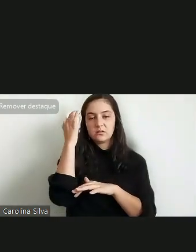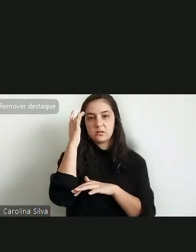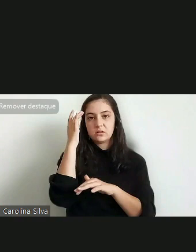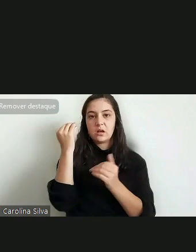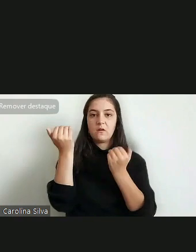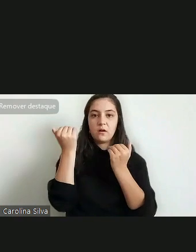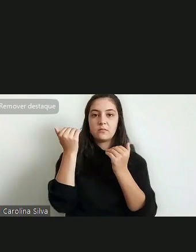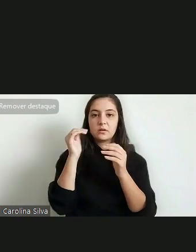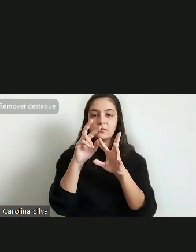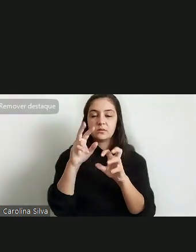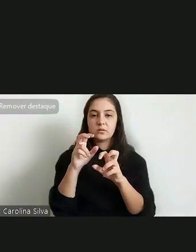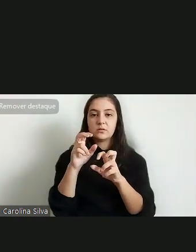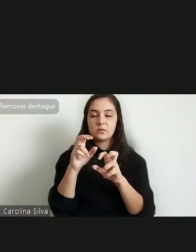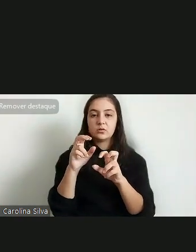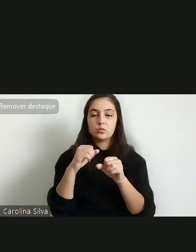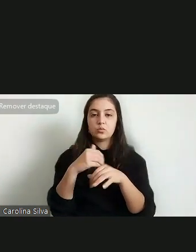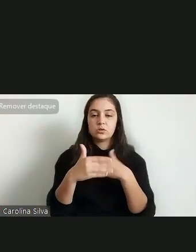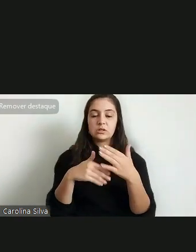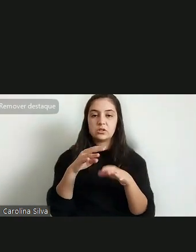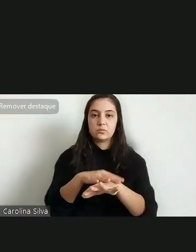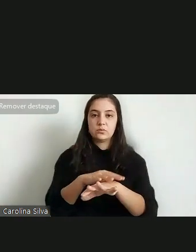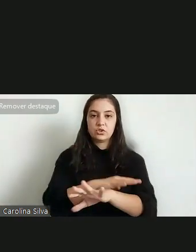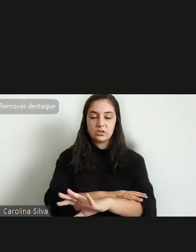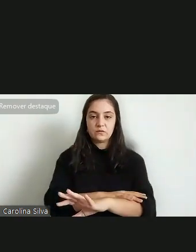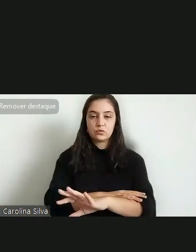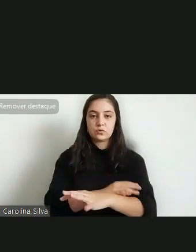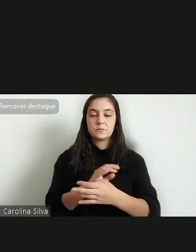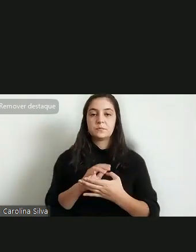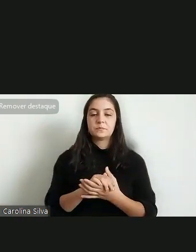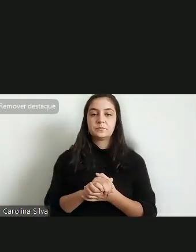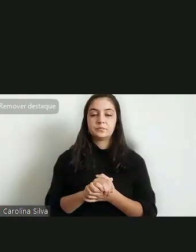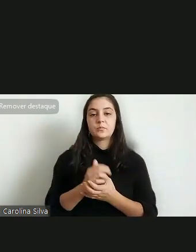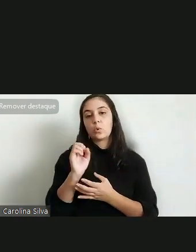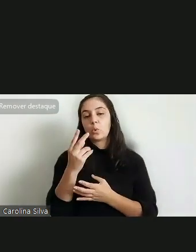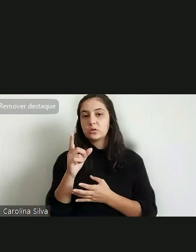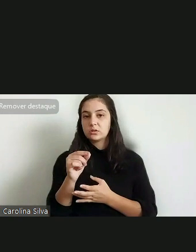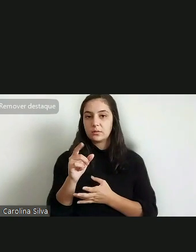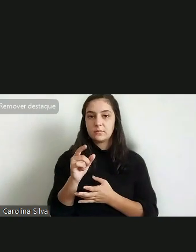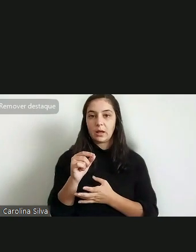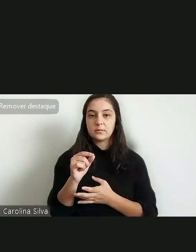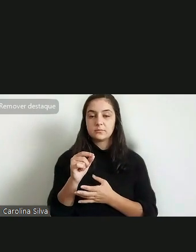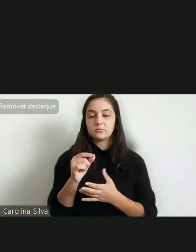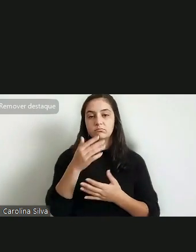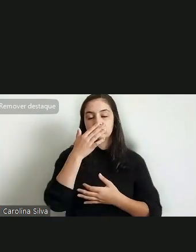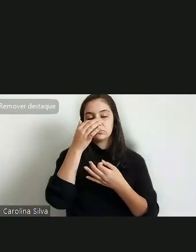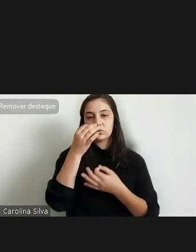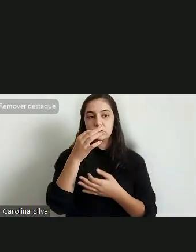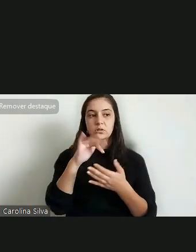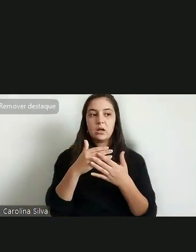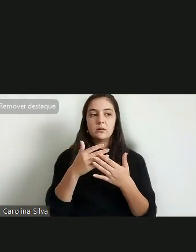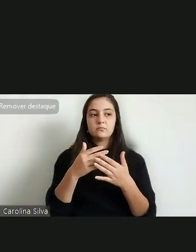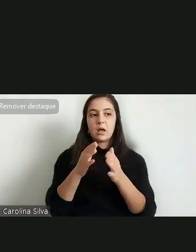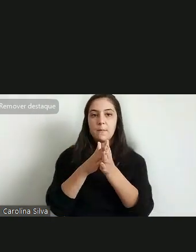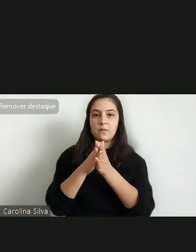información sobre procesos administrativos, o que estaba confiada en cuanto al uso legítimo de sus